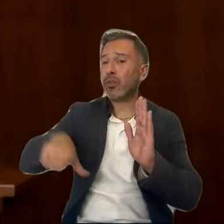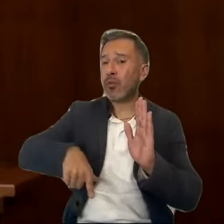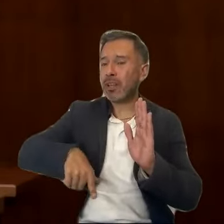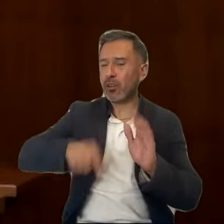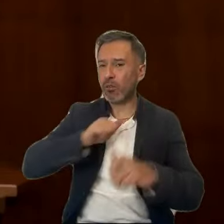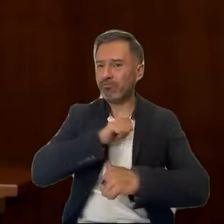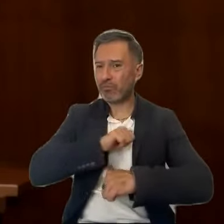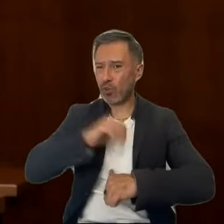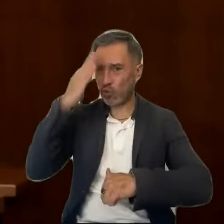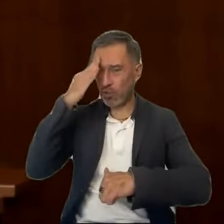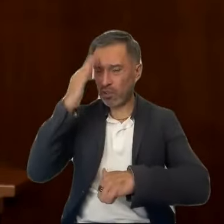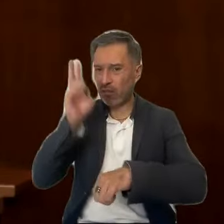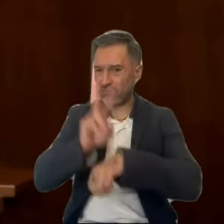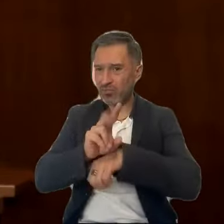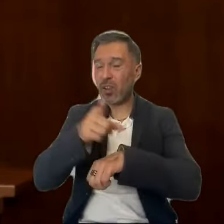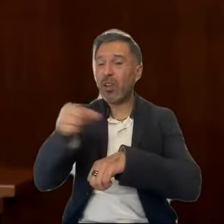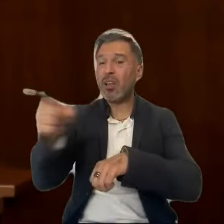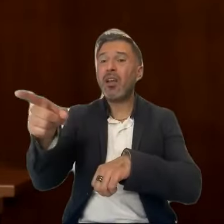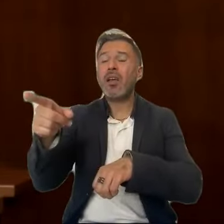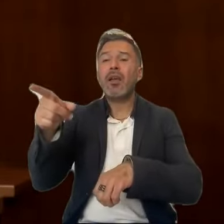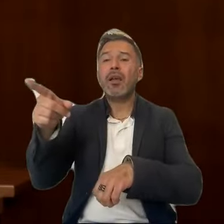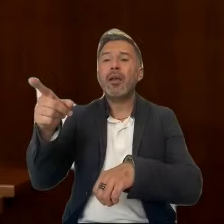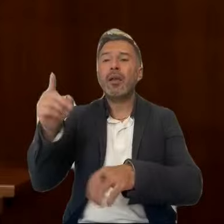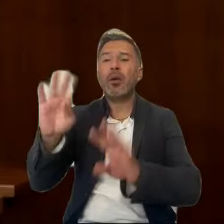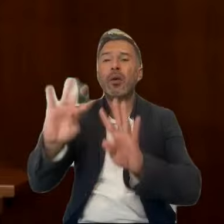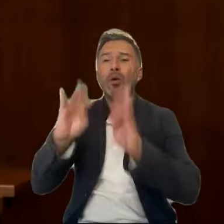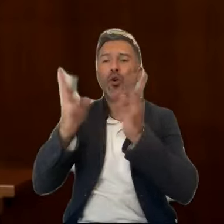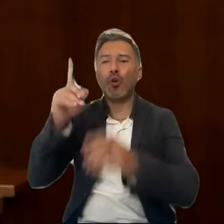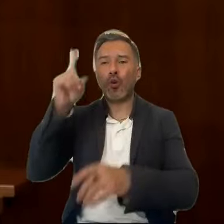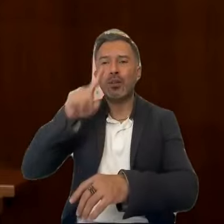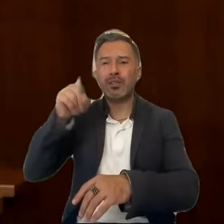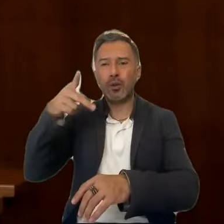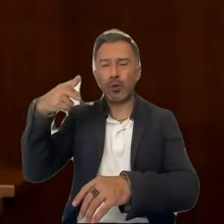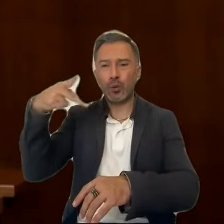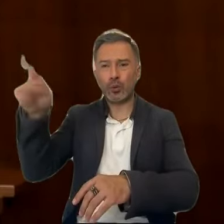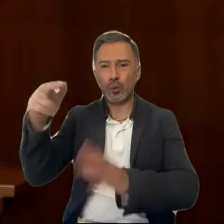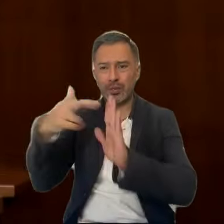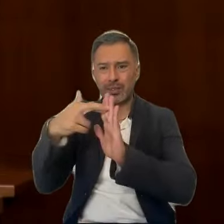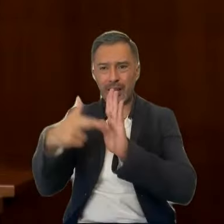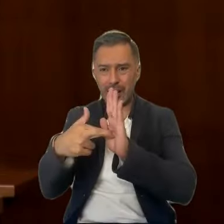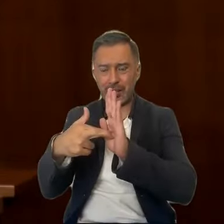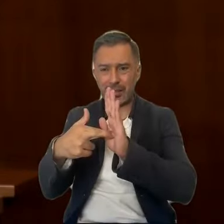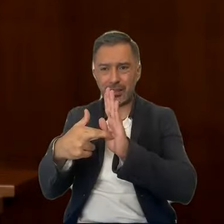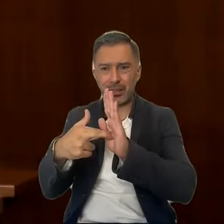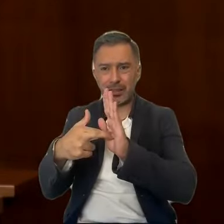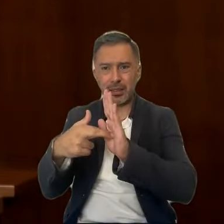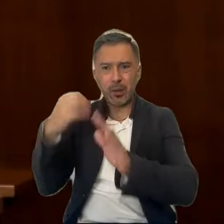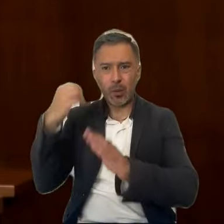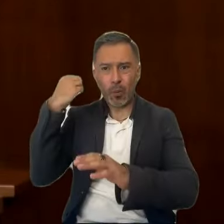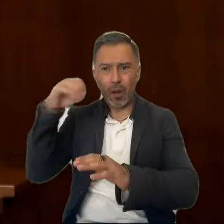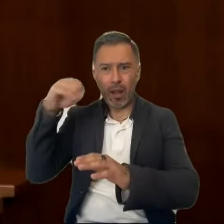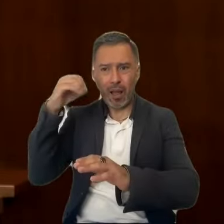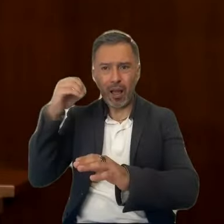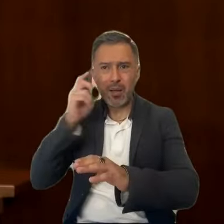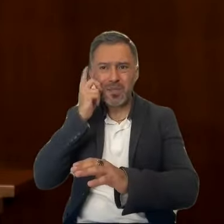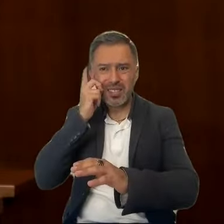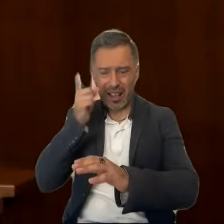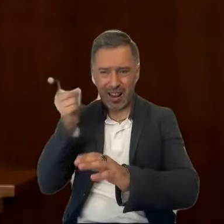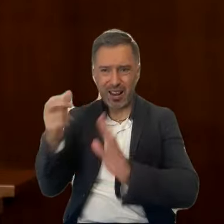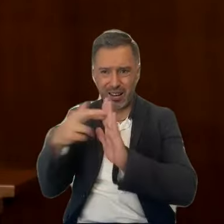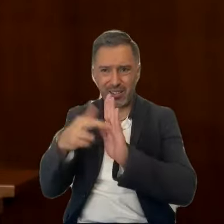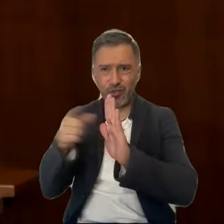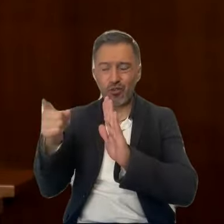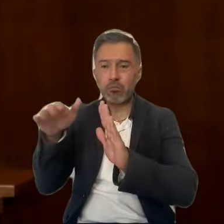al desistimiento por parte del Consejo Regulador del Mezcal de Oaxaca, así como